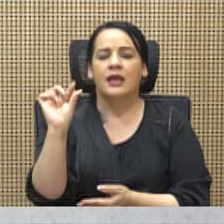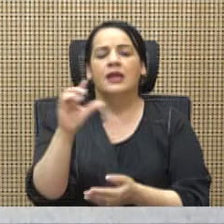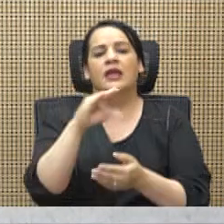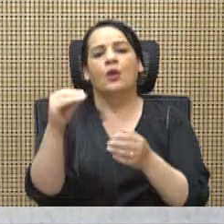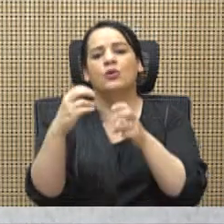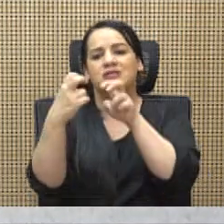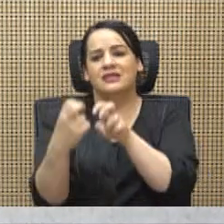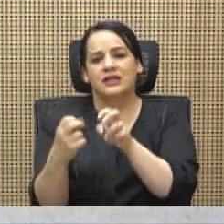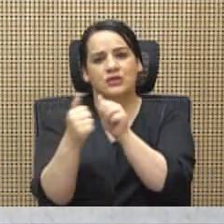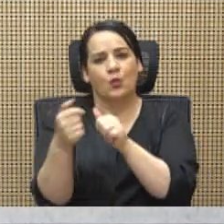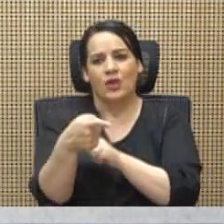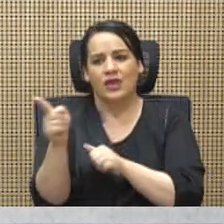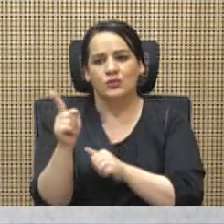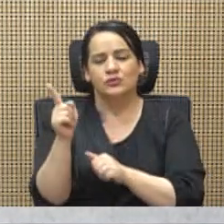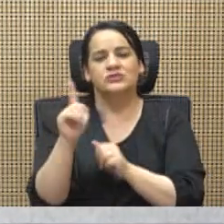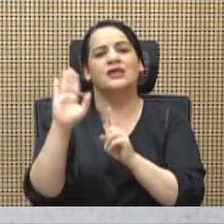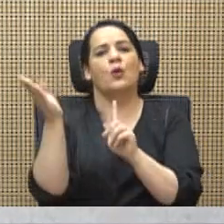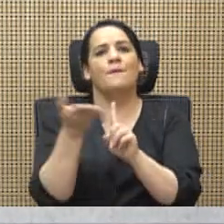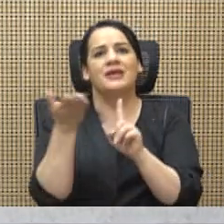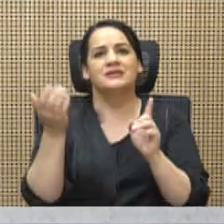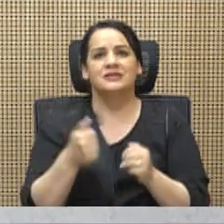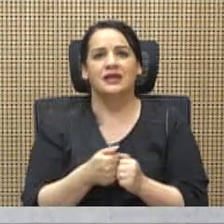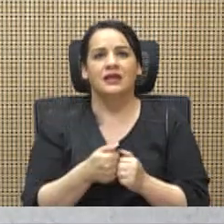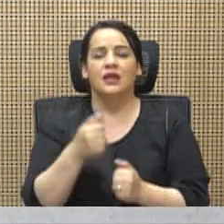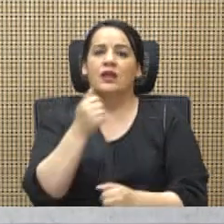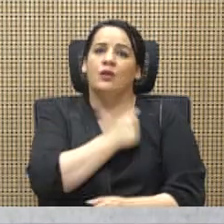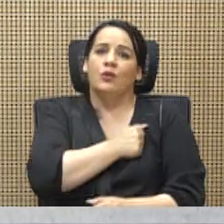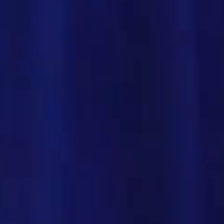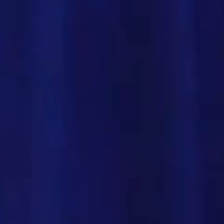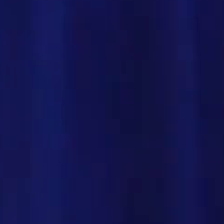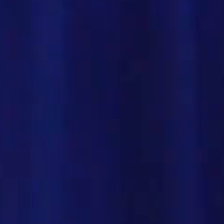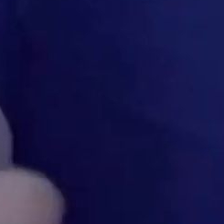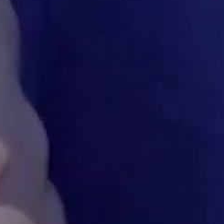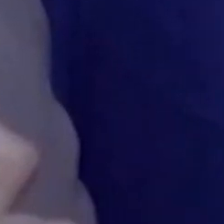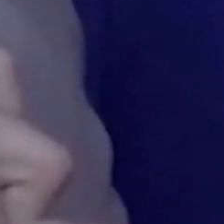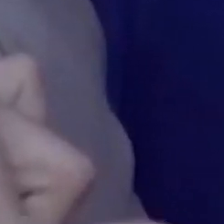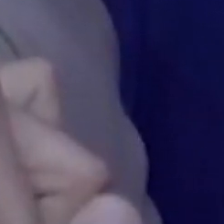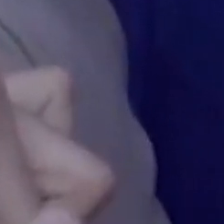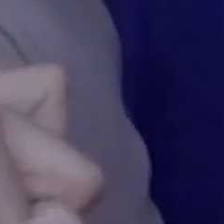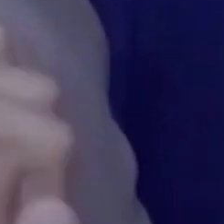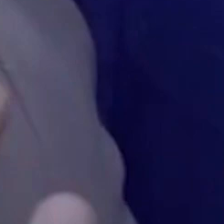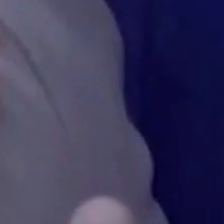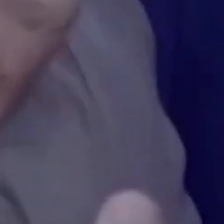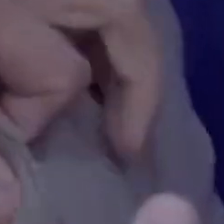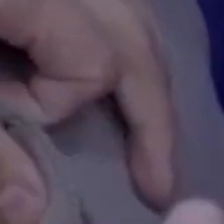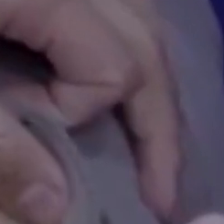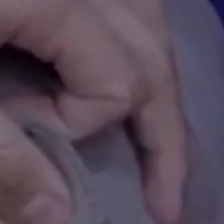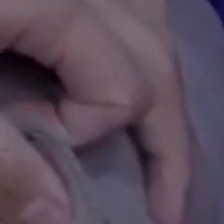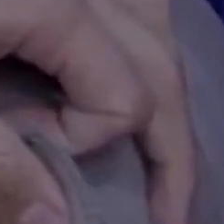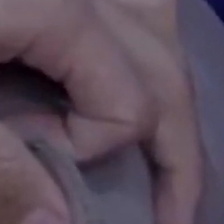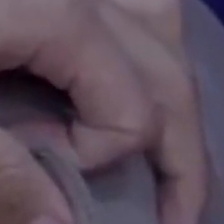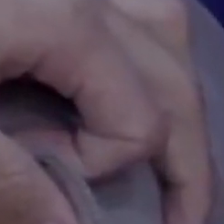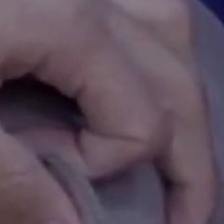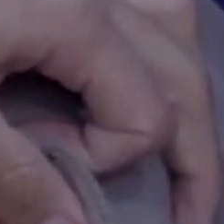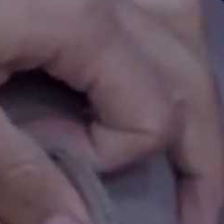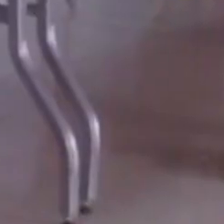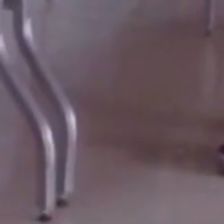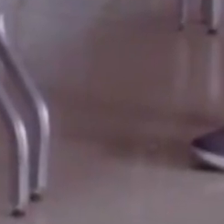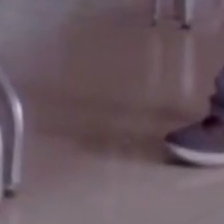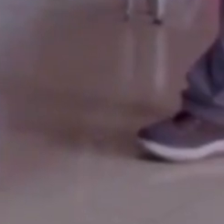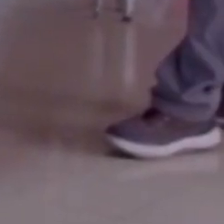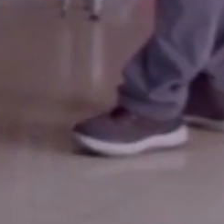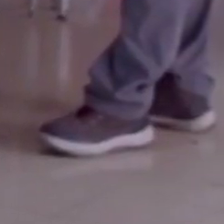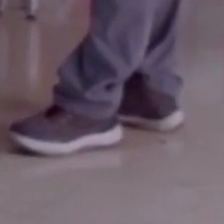le pidió saber cuáles fueron los criterios técnicos para el decreto presidencial del 8 de mayo pasado que buscaba eliminar